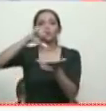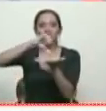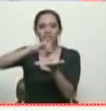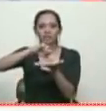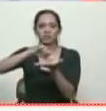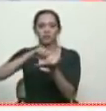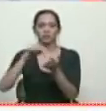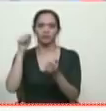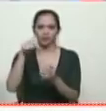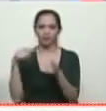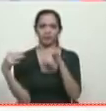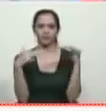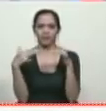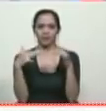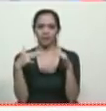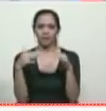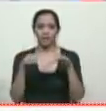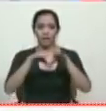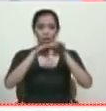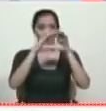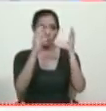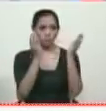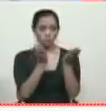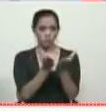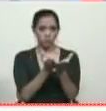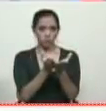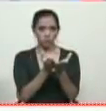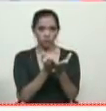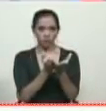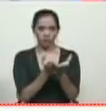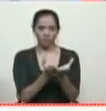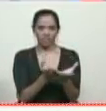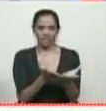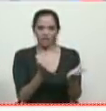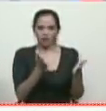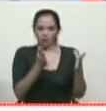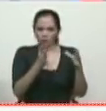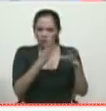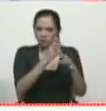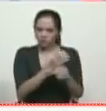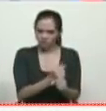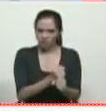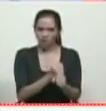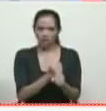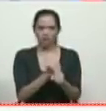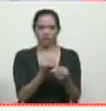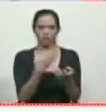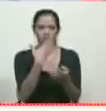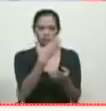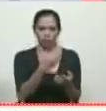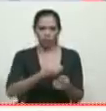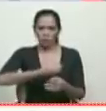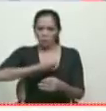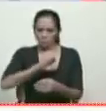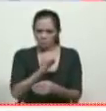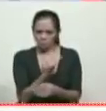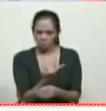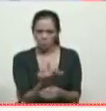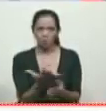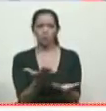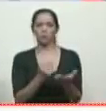batalla entre el mundo que apuesta por un futuro multipolar, como lo decía Chávez,